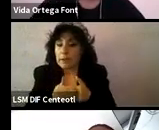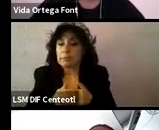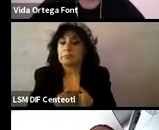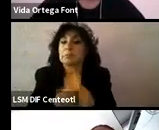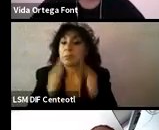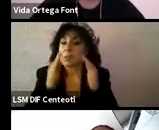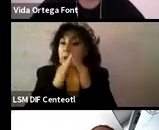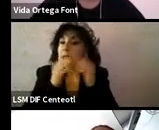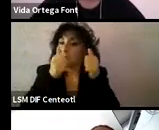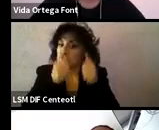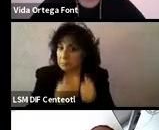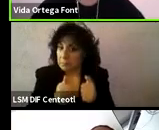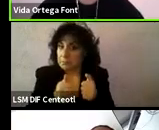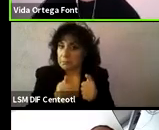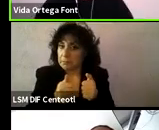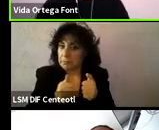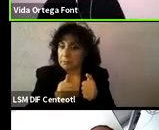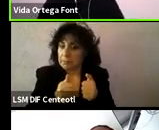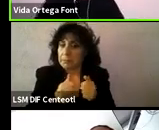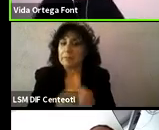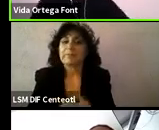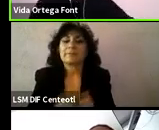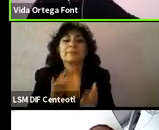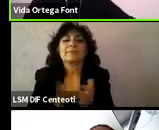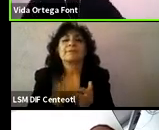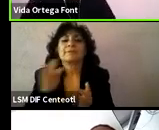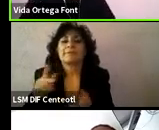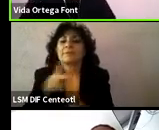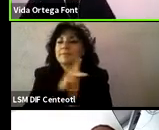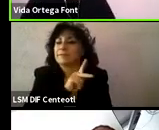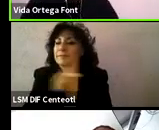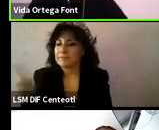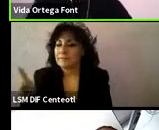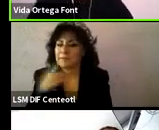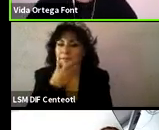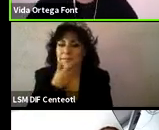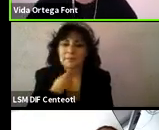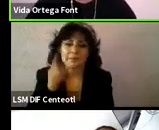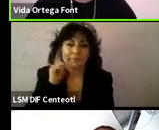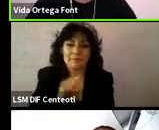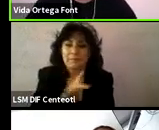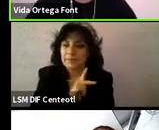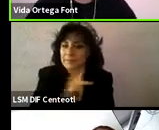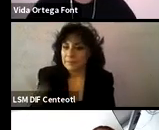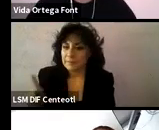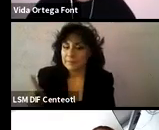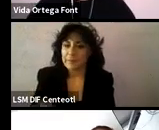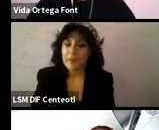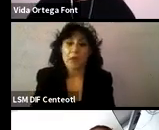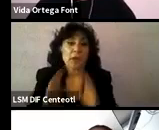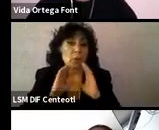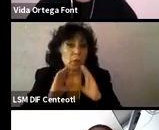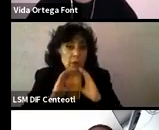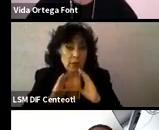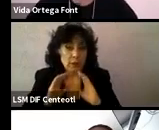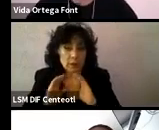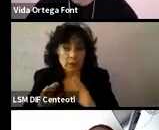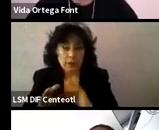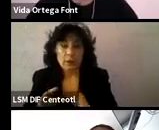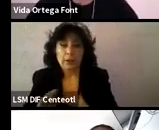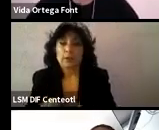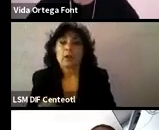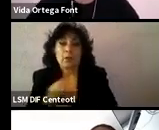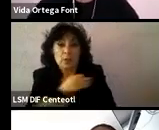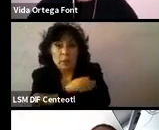casa. Muchas gracias a todas, todos, todes. Cuídense, cuiden a su gente, a sus